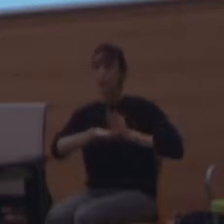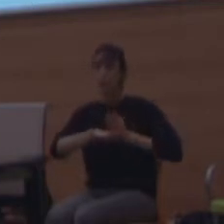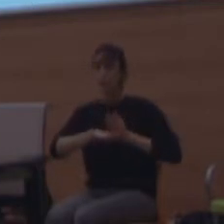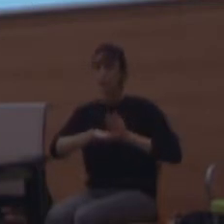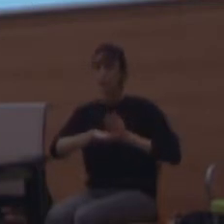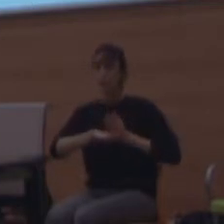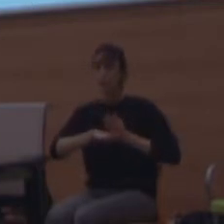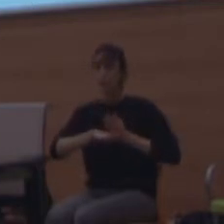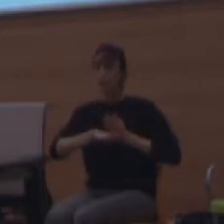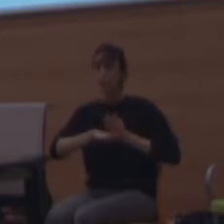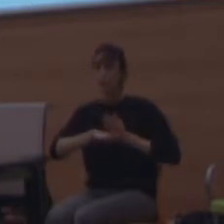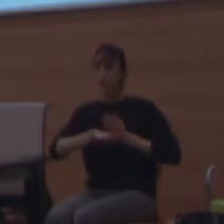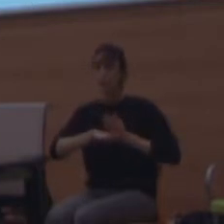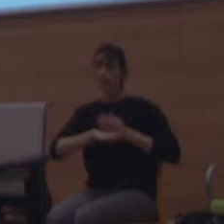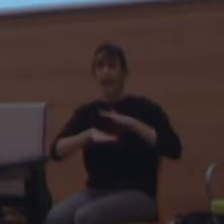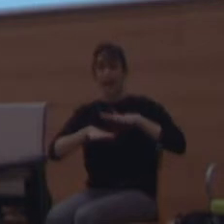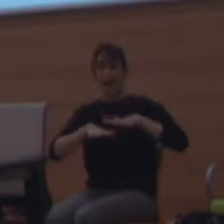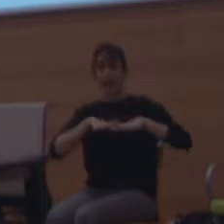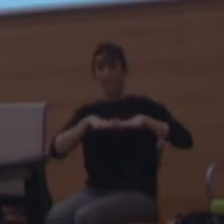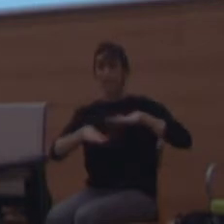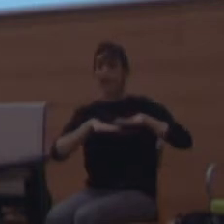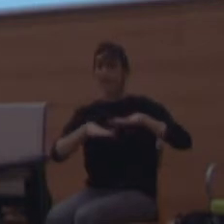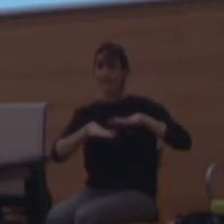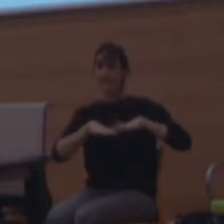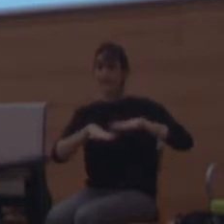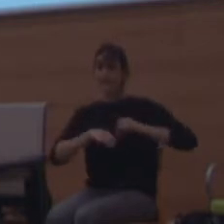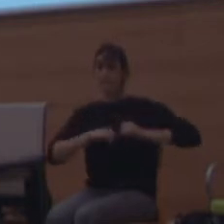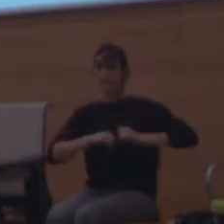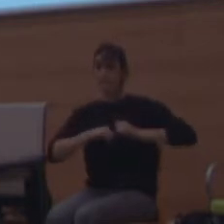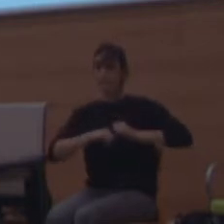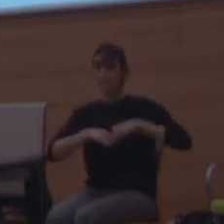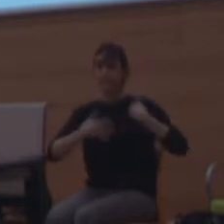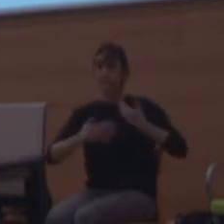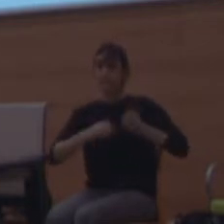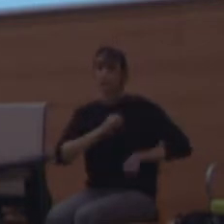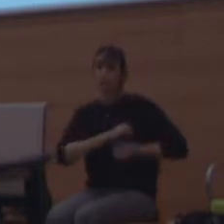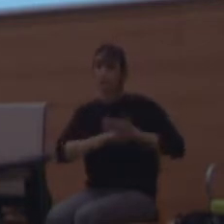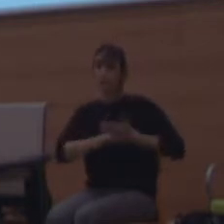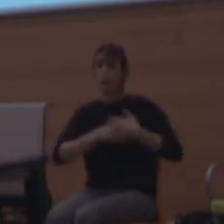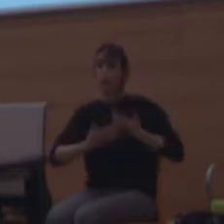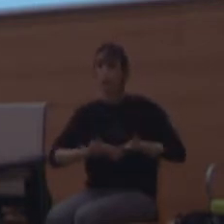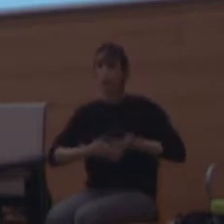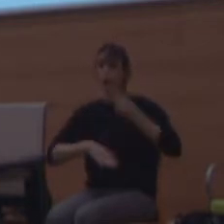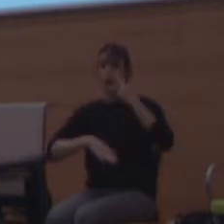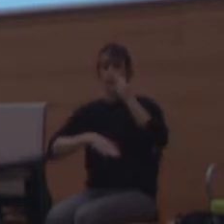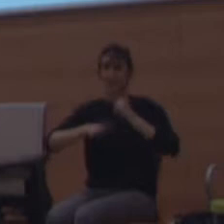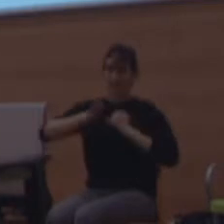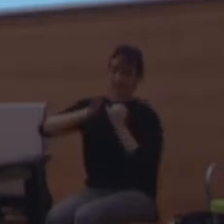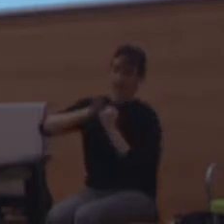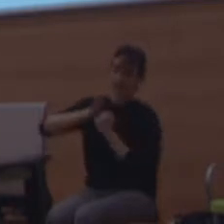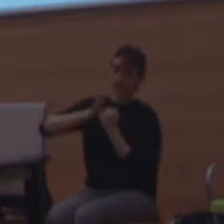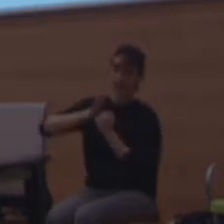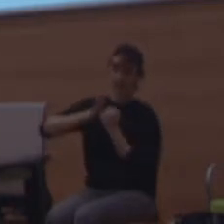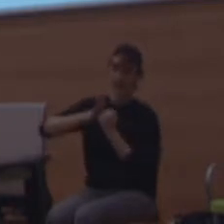a la función sudomotora y va a formar grietas y fisuras en los pies de los pacientes. Por eso veis